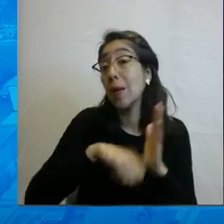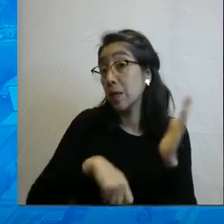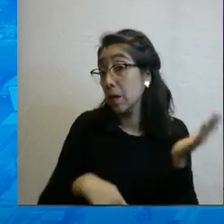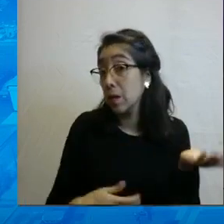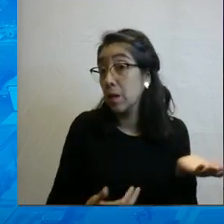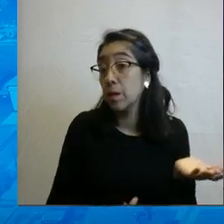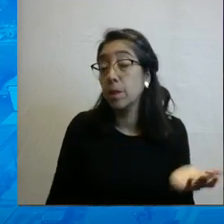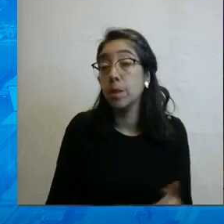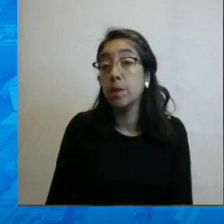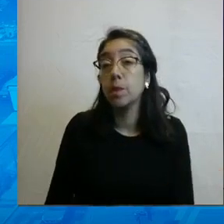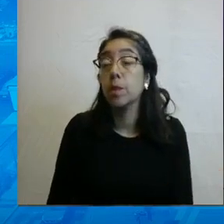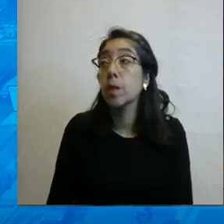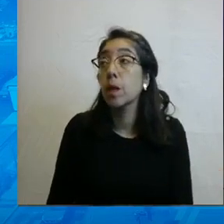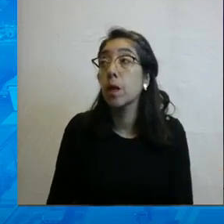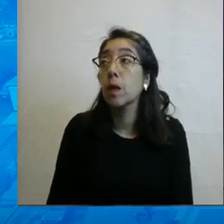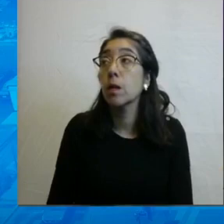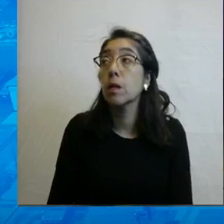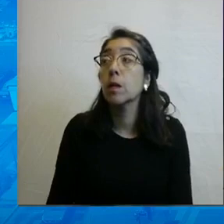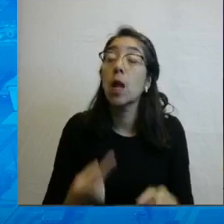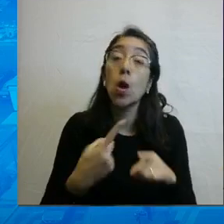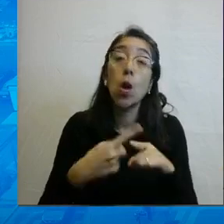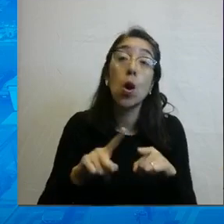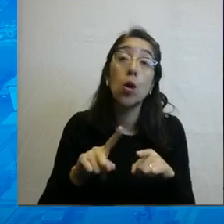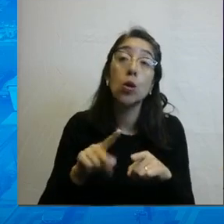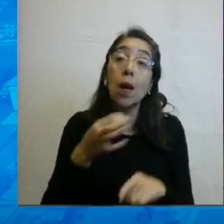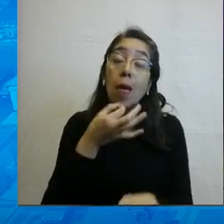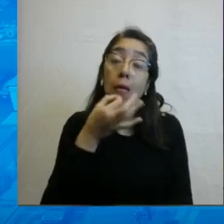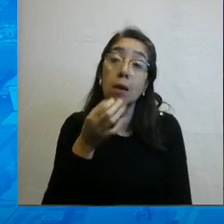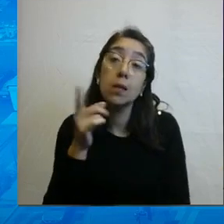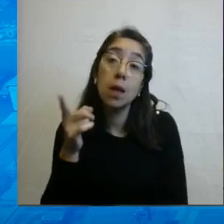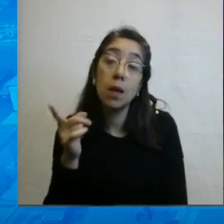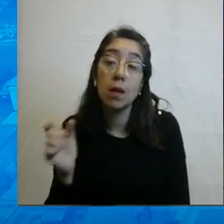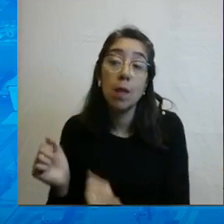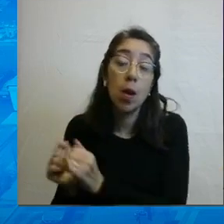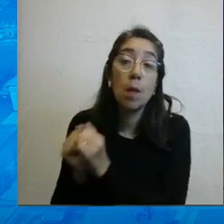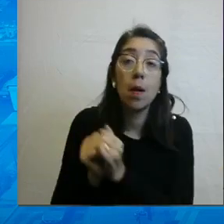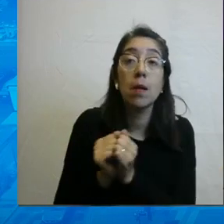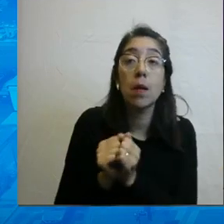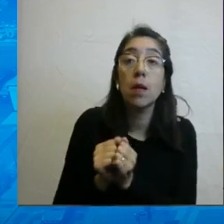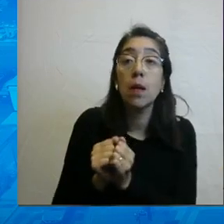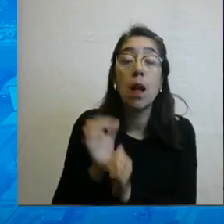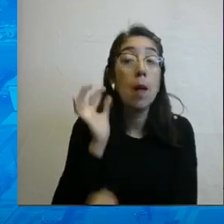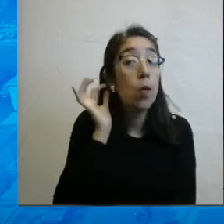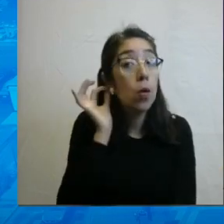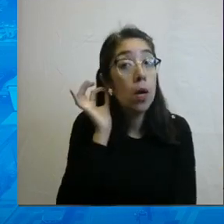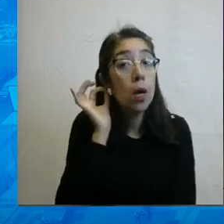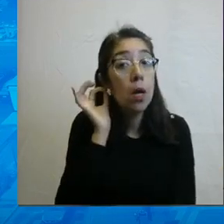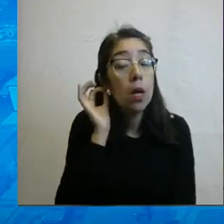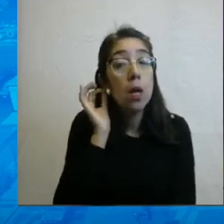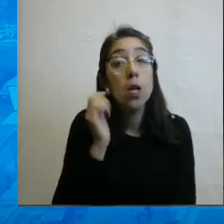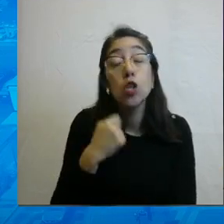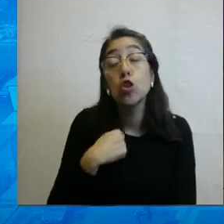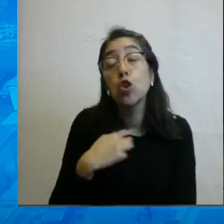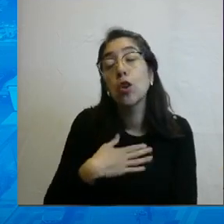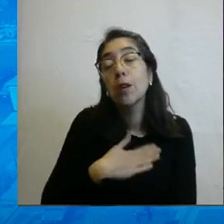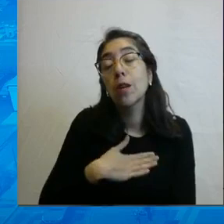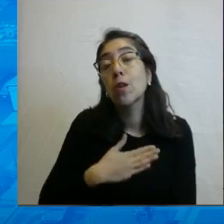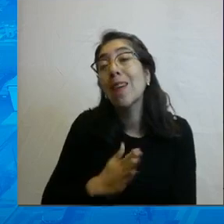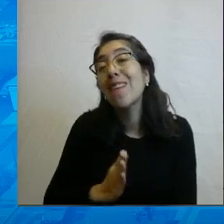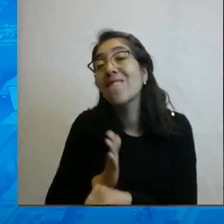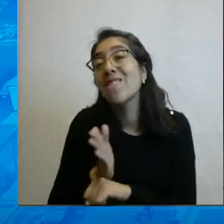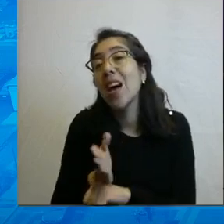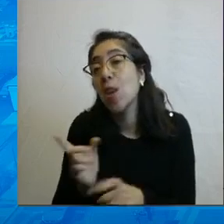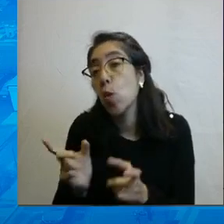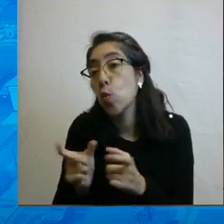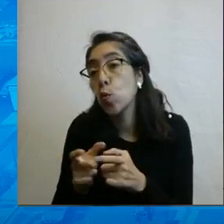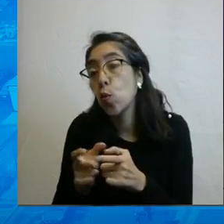parado. Lo otro que dice la señora Carmen acá es, por eso que quiero que se arme una comisión y que vayan a ver por qué. La entrada ya sabemos que